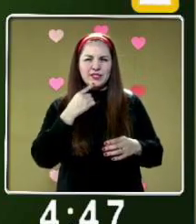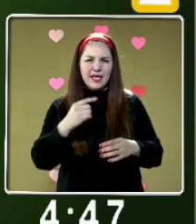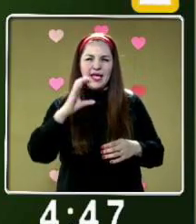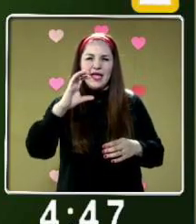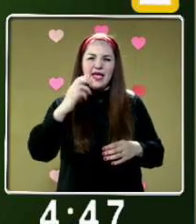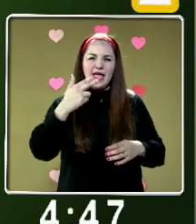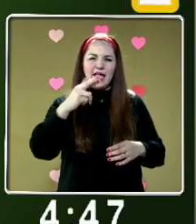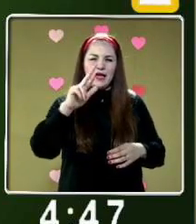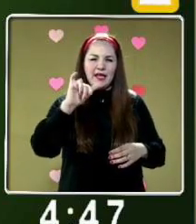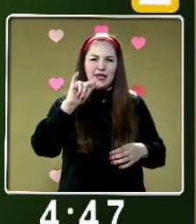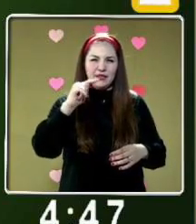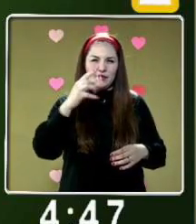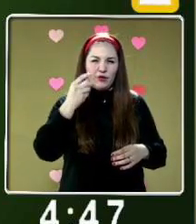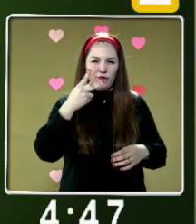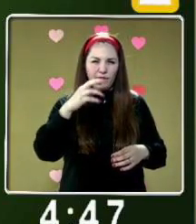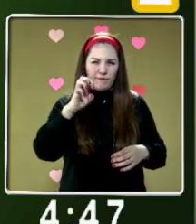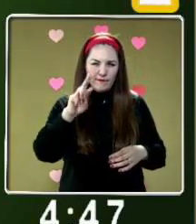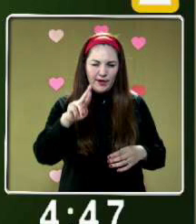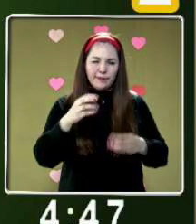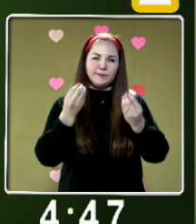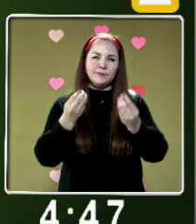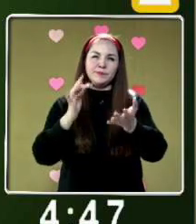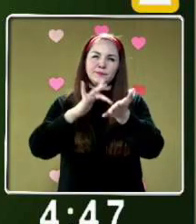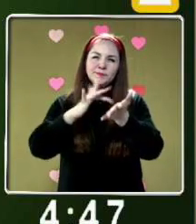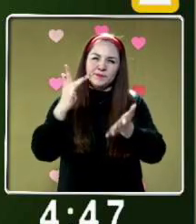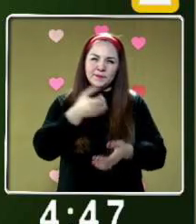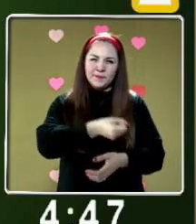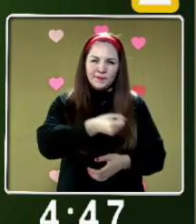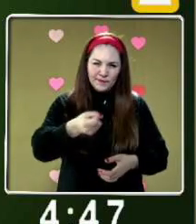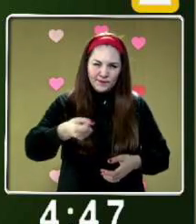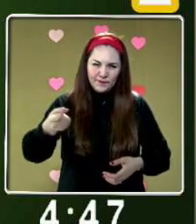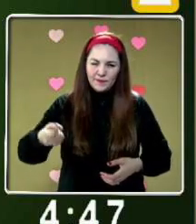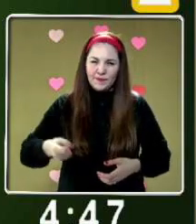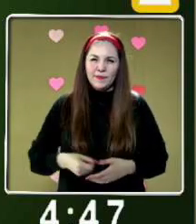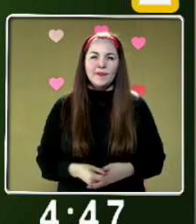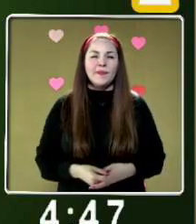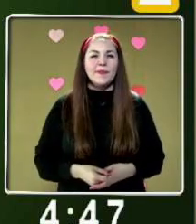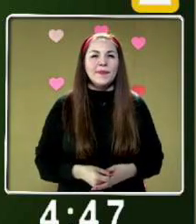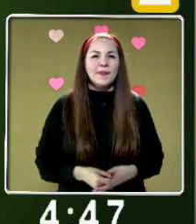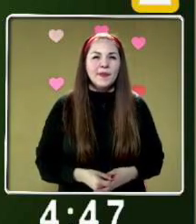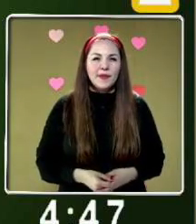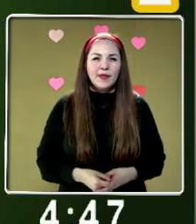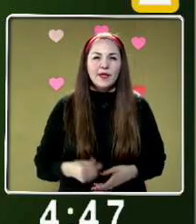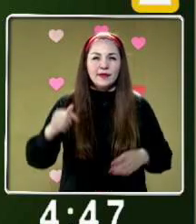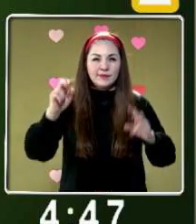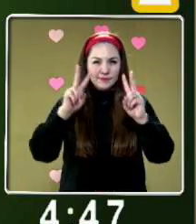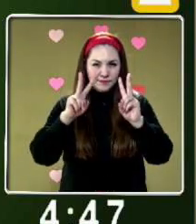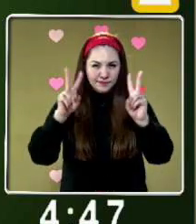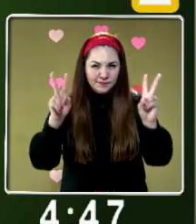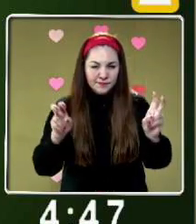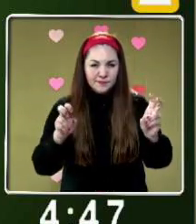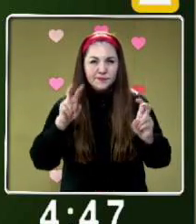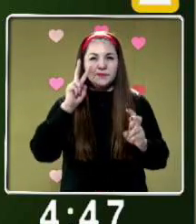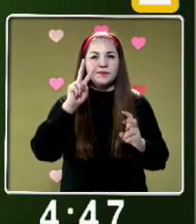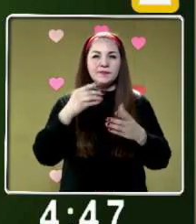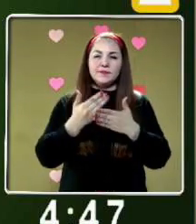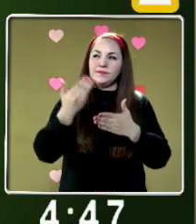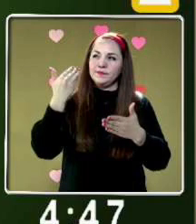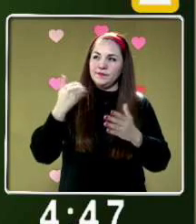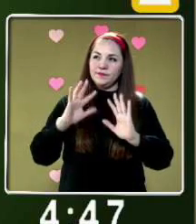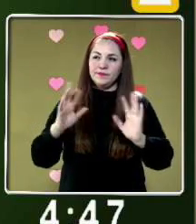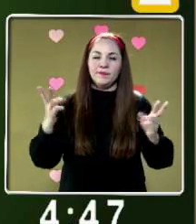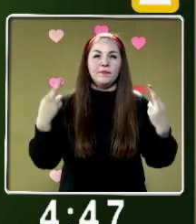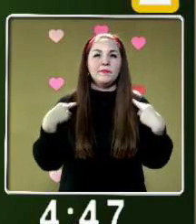te estoy enviando un saludo y gracias por estar participando de la mano con nosotros. De todas maneras, maestra, este tema lo ayudaron a anticipar la